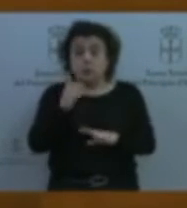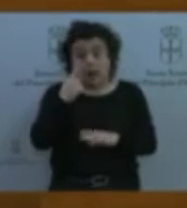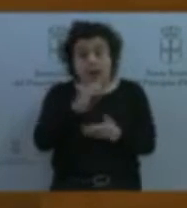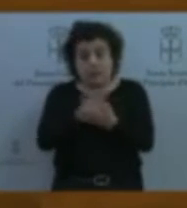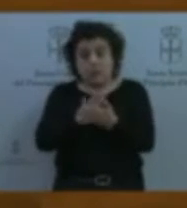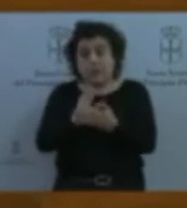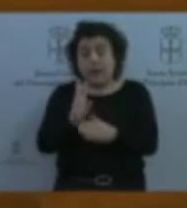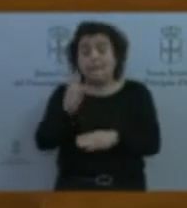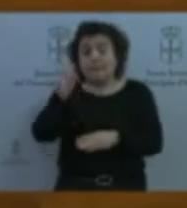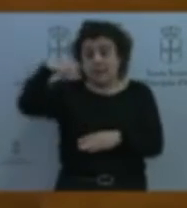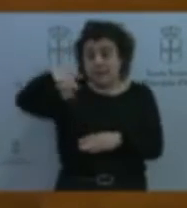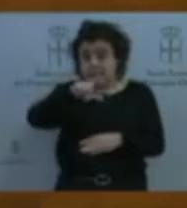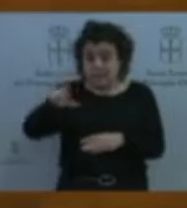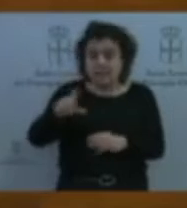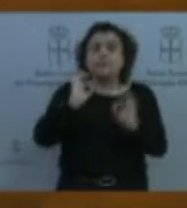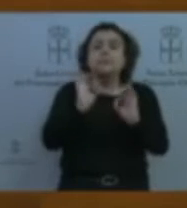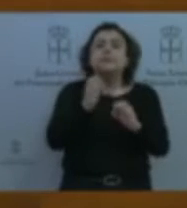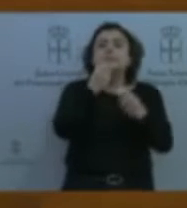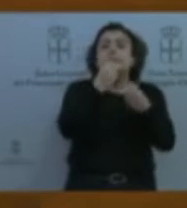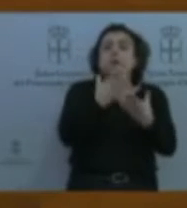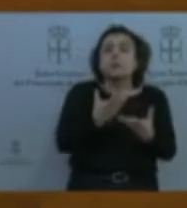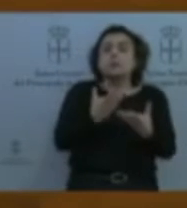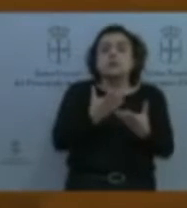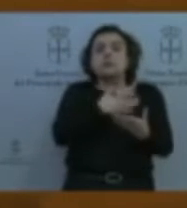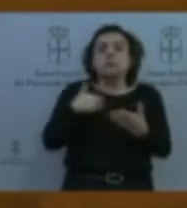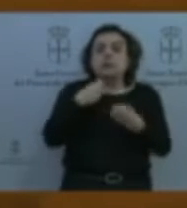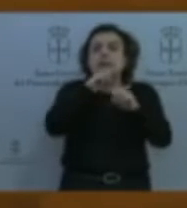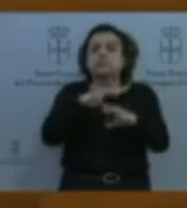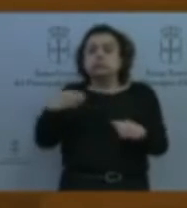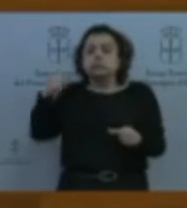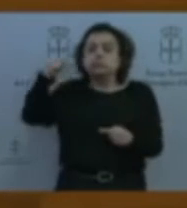qué hemos conseguido durante todos estos años, durante estas décadas, cuando hablamos de igualdad.